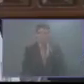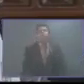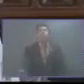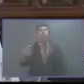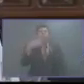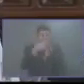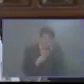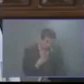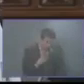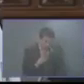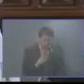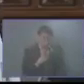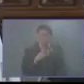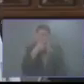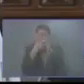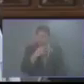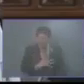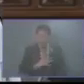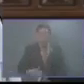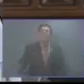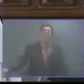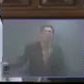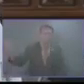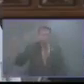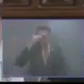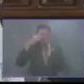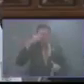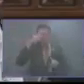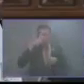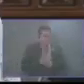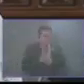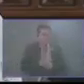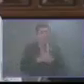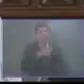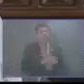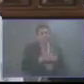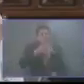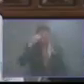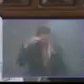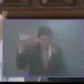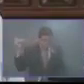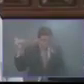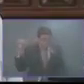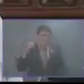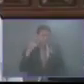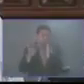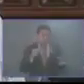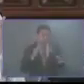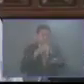Estoy completamente convencida que los partidos políticos que pactan en la